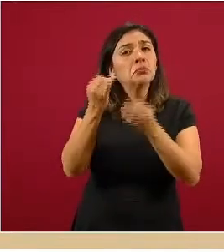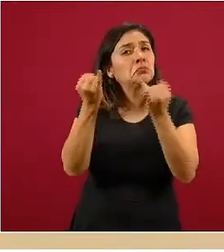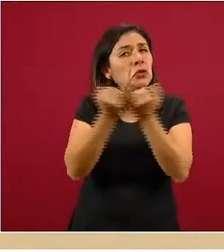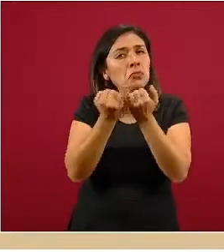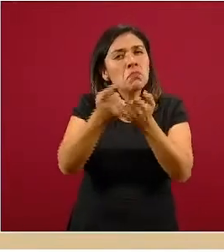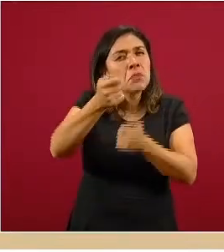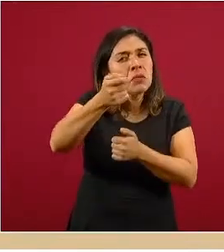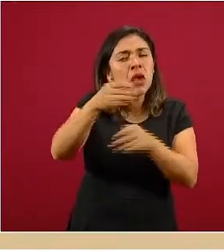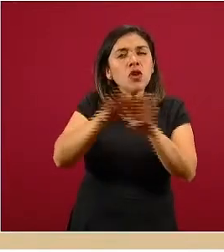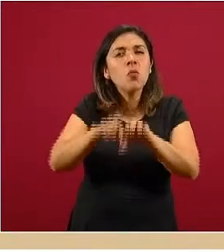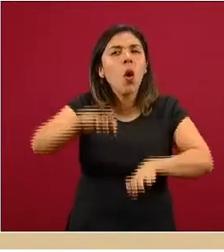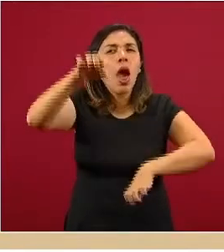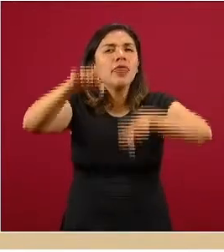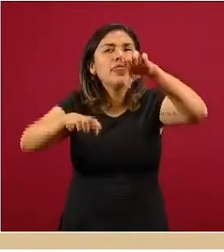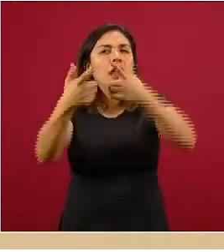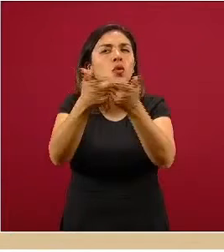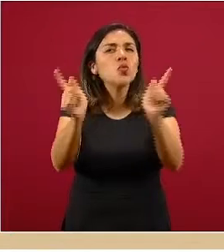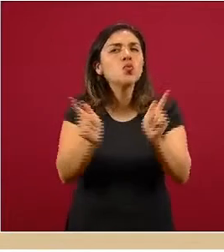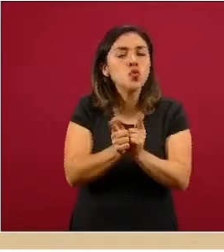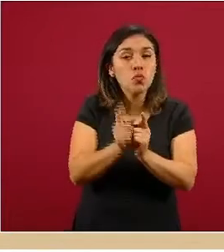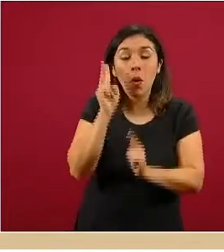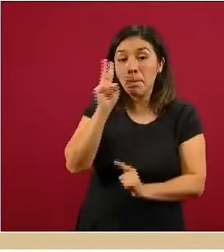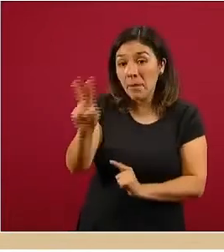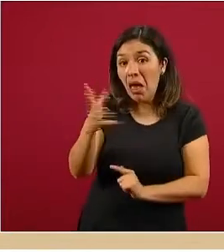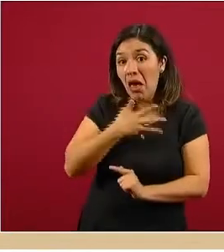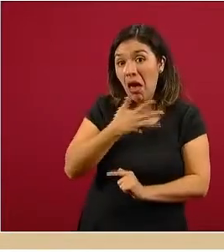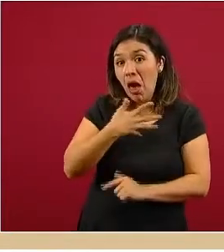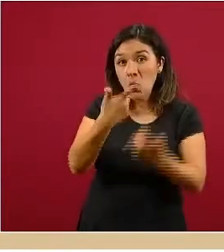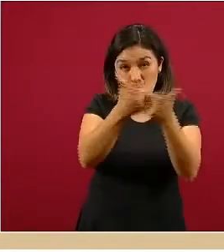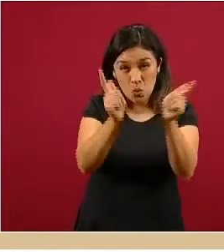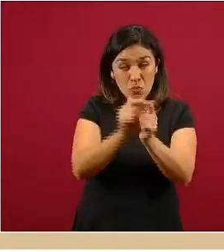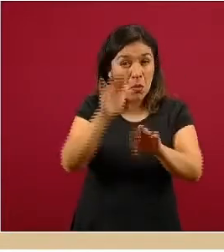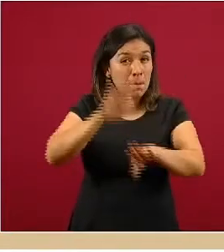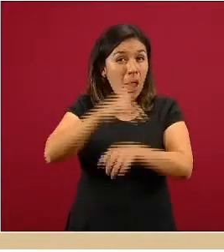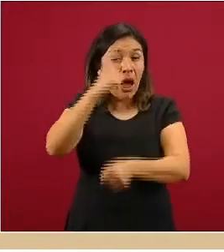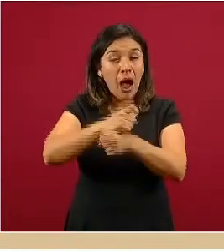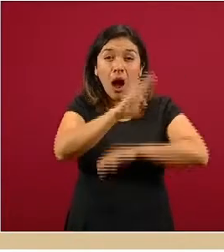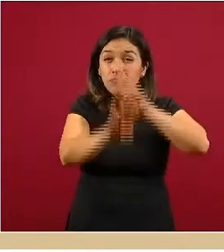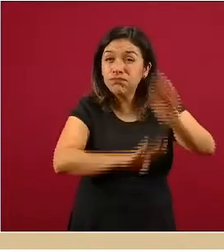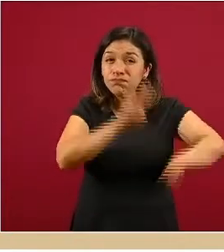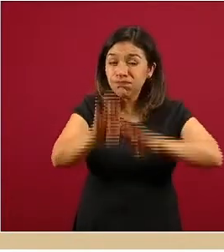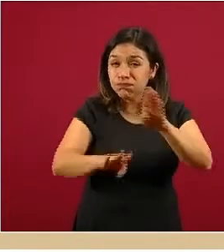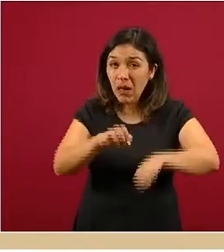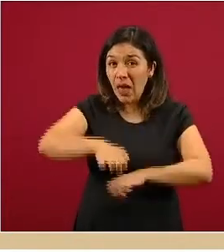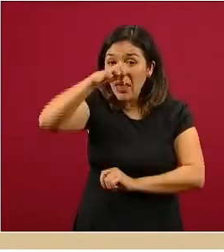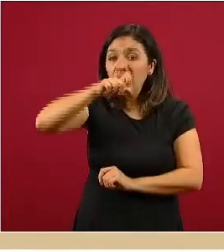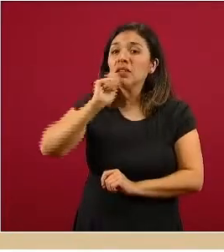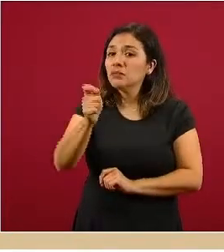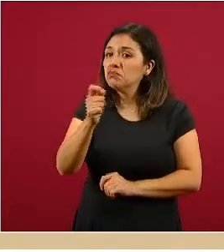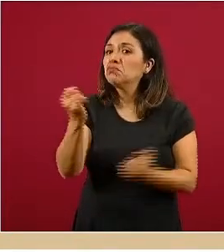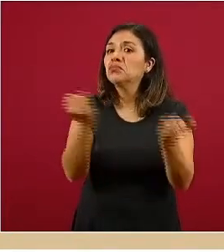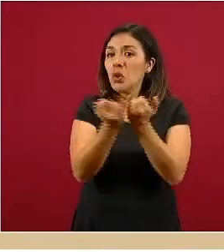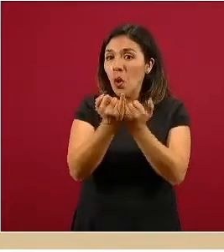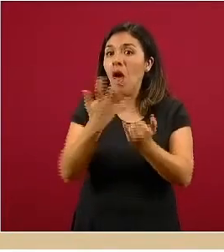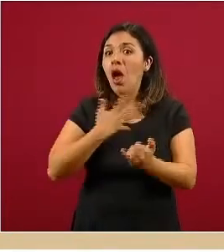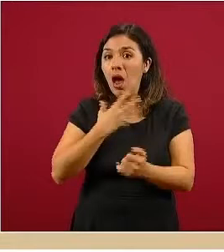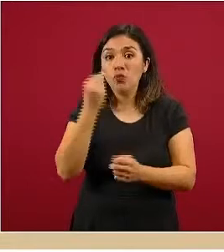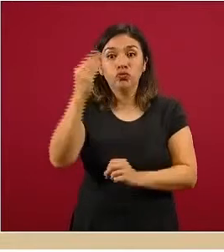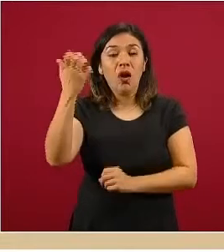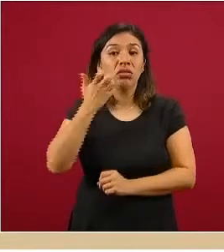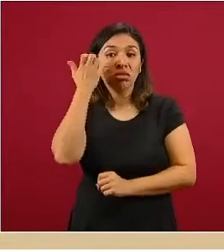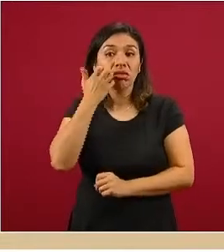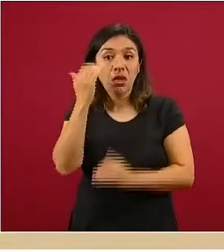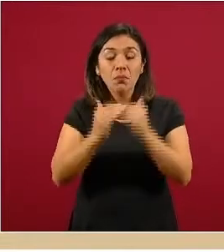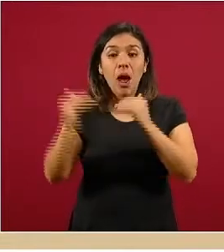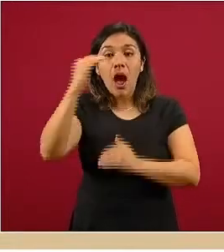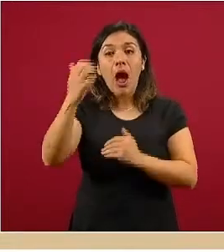por influenza, pero claramente son las épocas invernales donde se esperan los excesos de mortalidad en ciertas estaciones